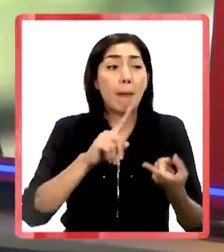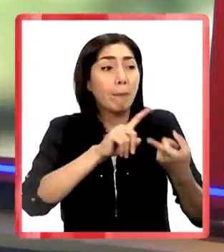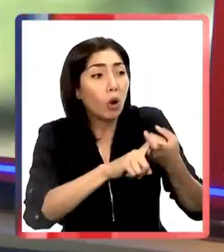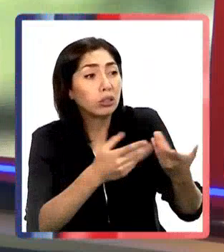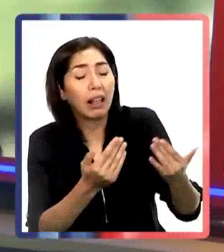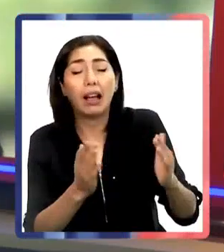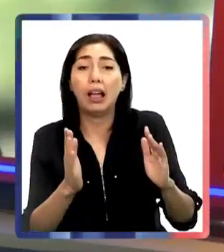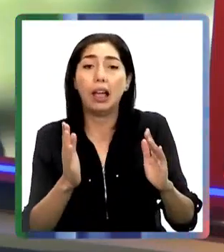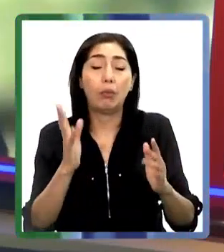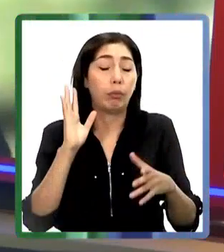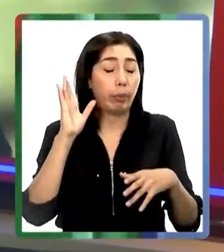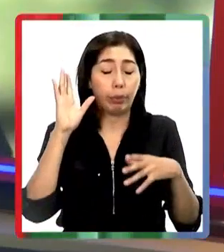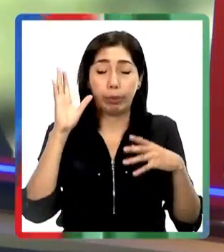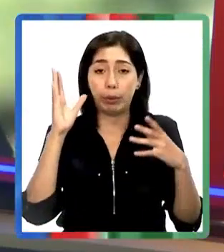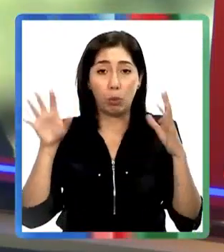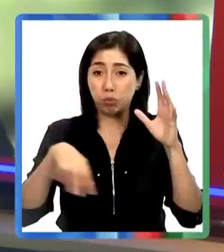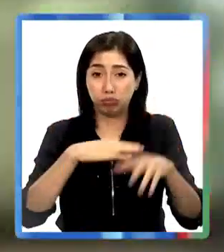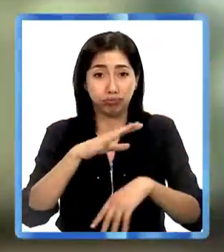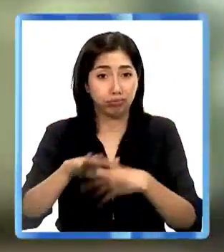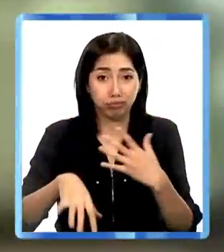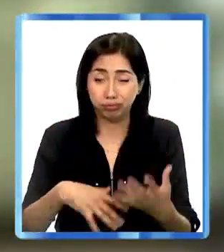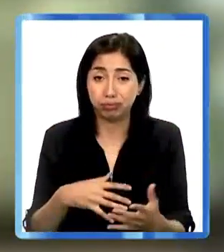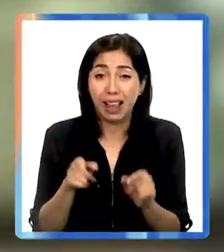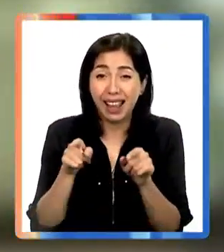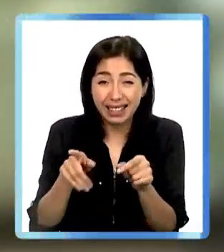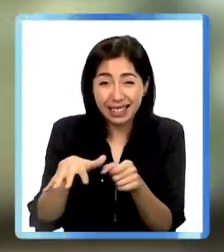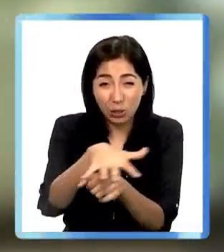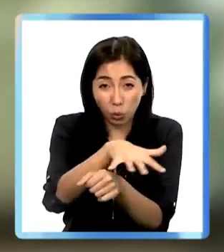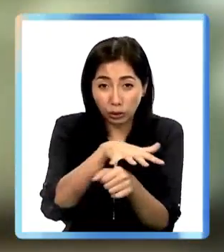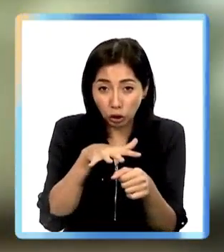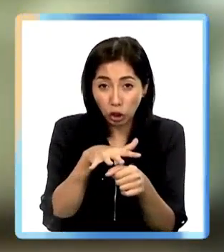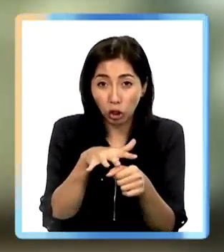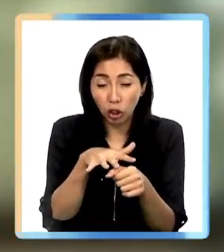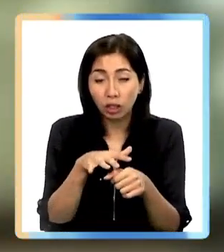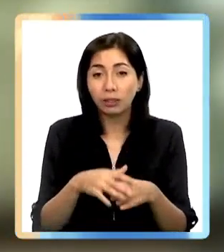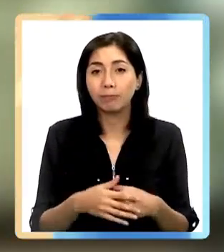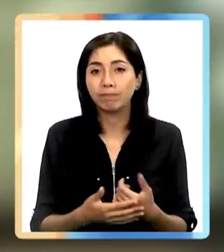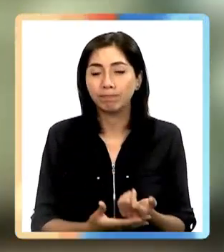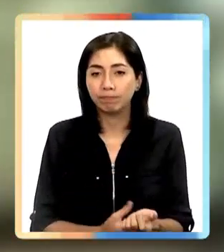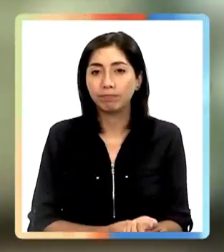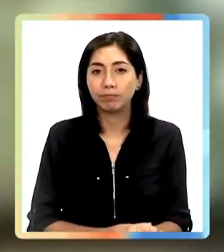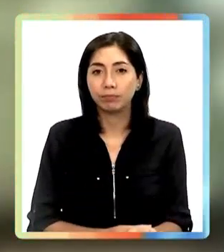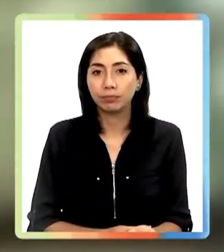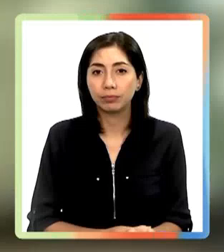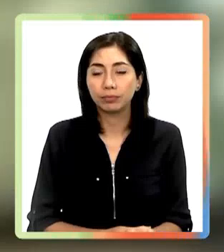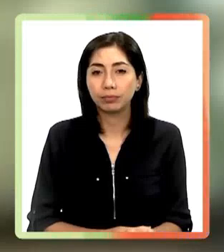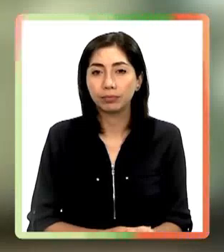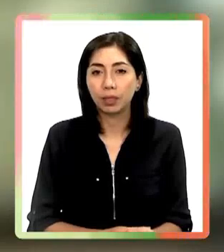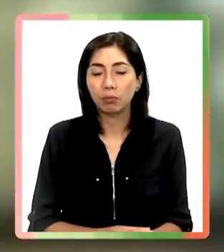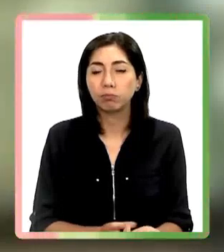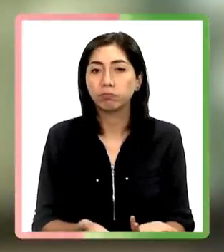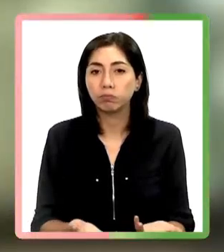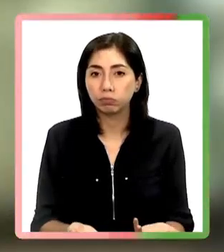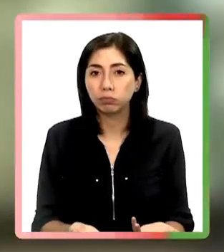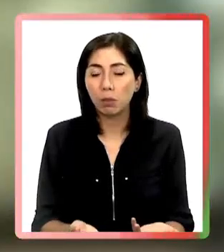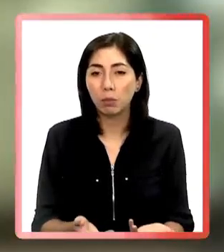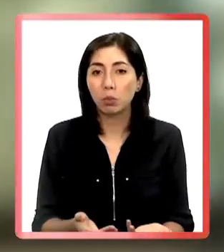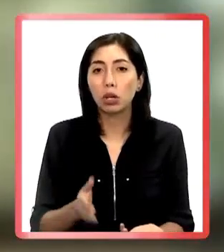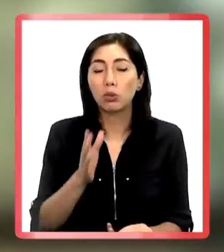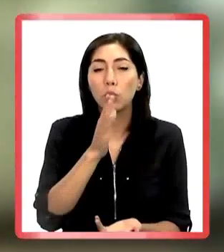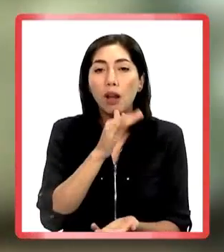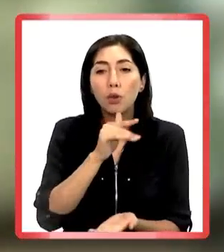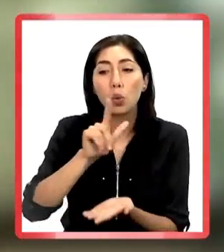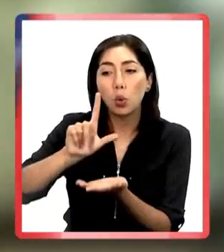o el marido. Entonces, esos ambientes mezclados y con dificultad de generar un lugar y